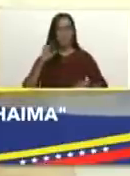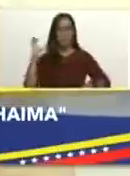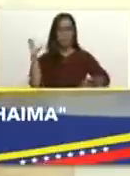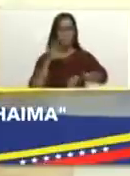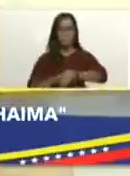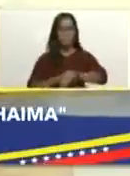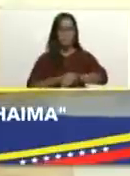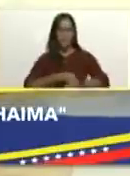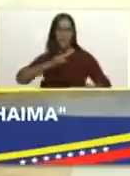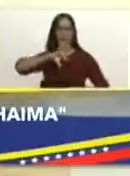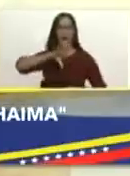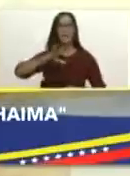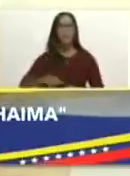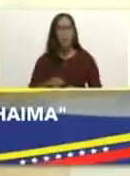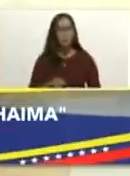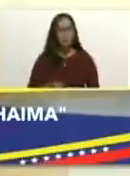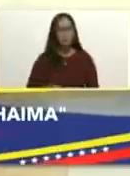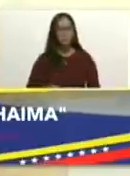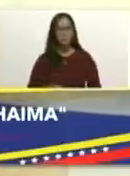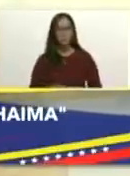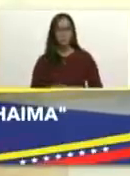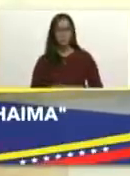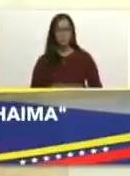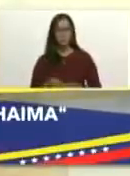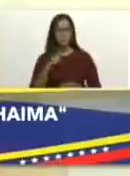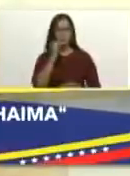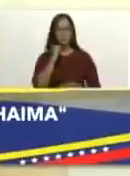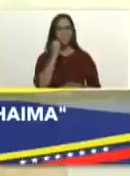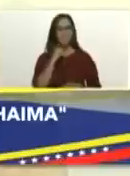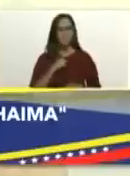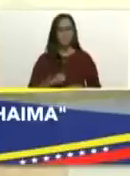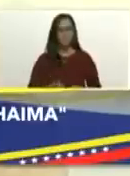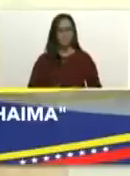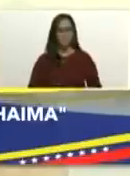ganchos, ladrón de cuatro suelas.